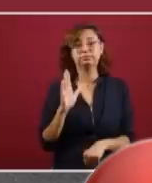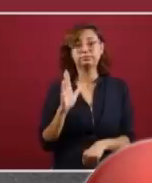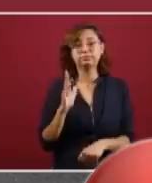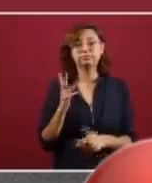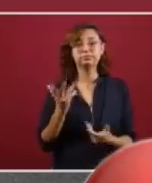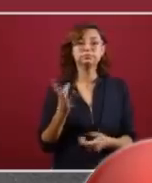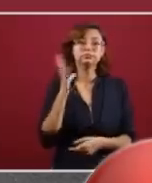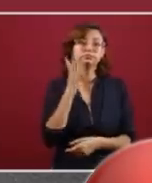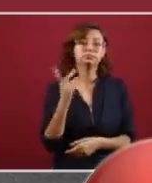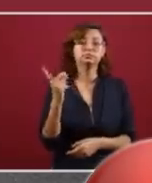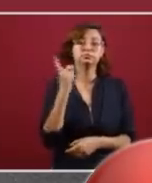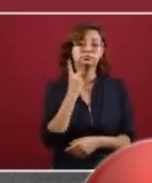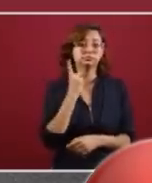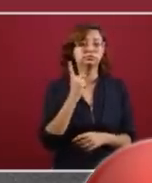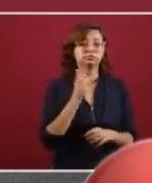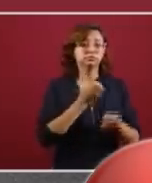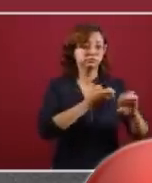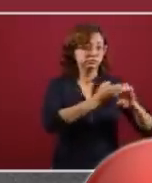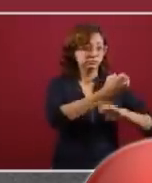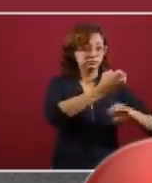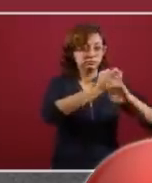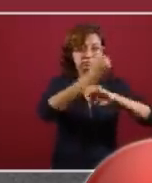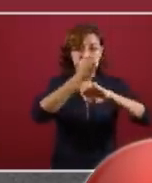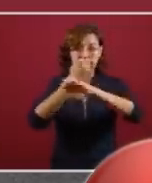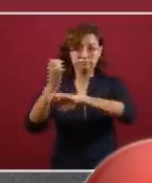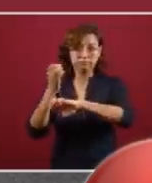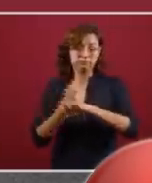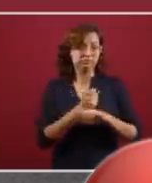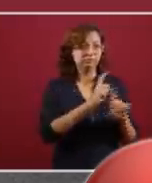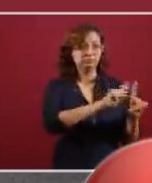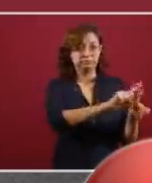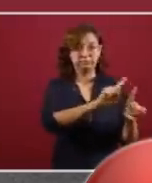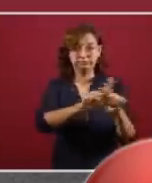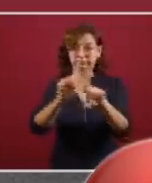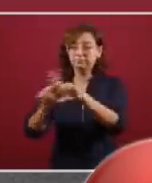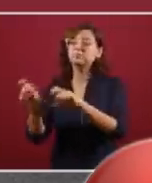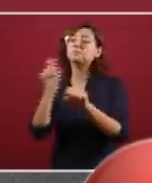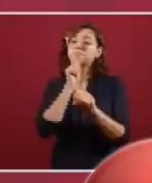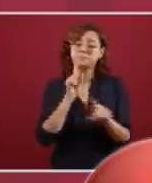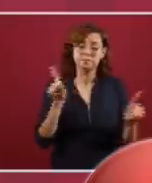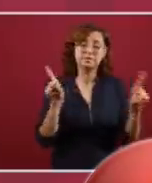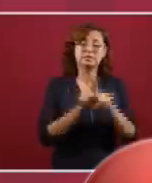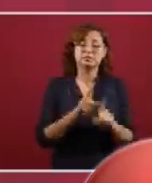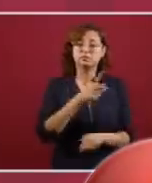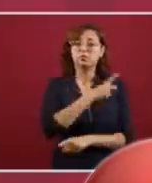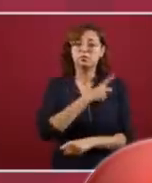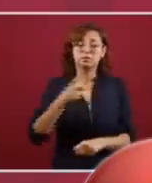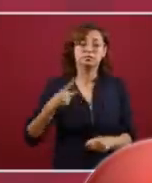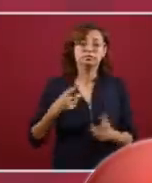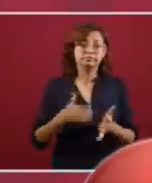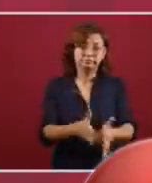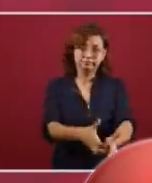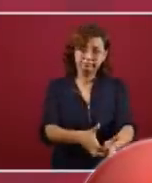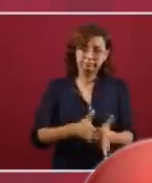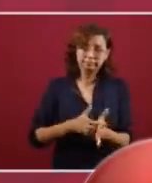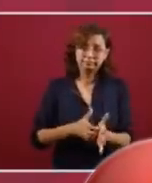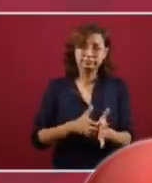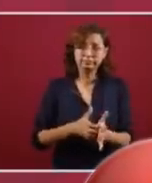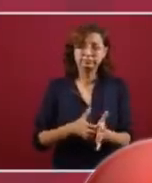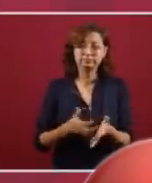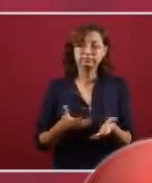que en los congresos locales se haga lo mismo. Sí. Y más si